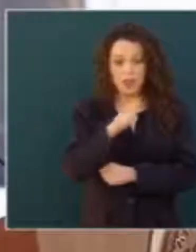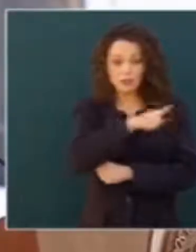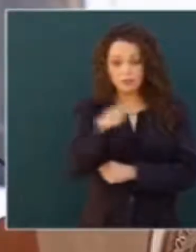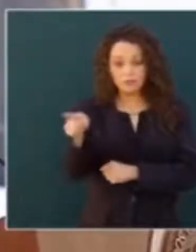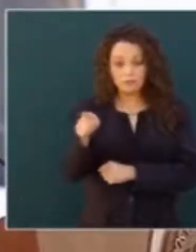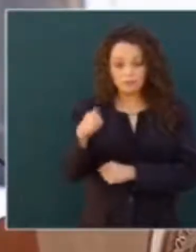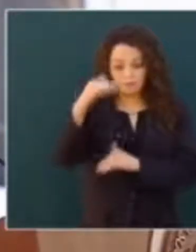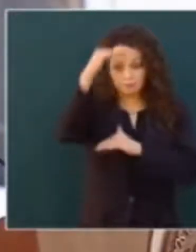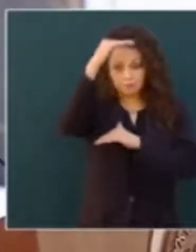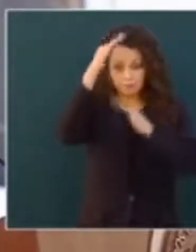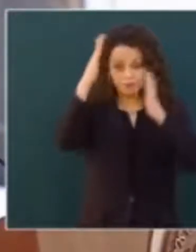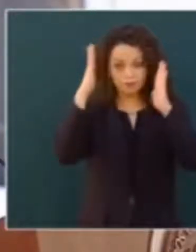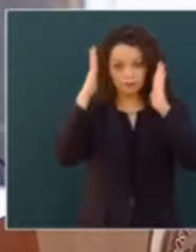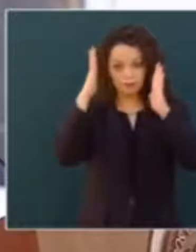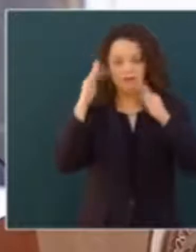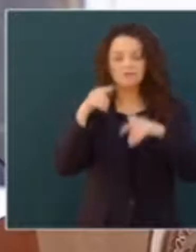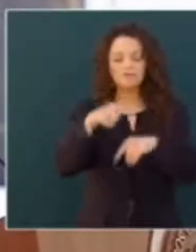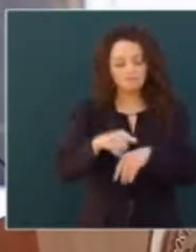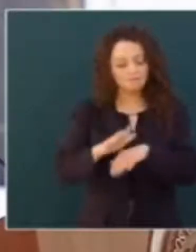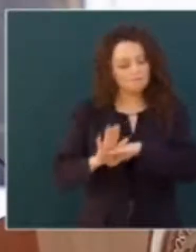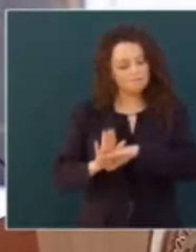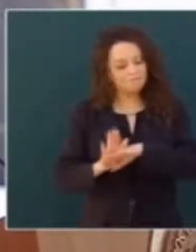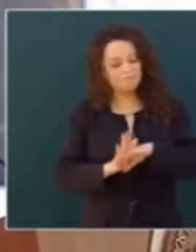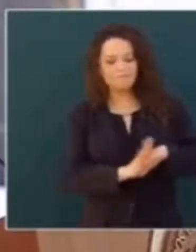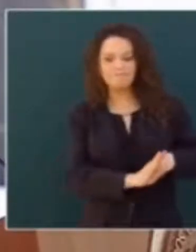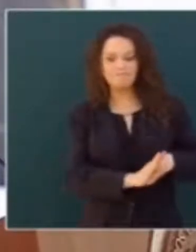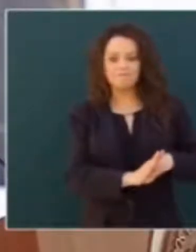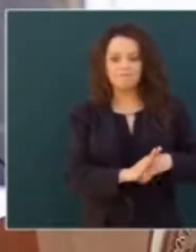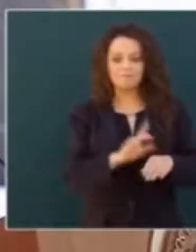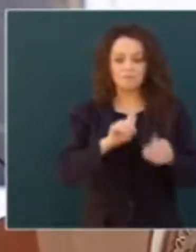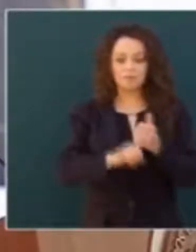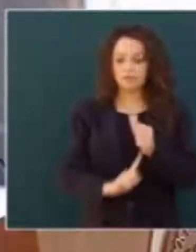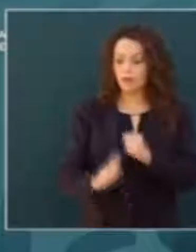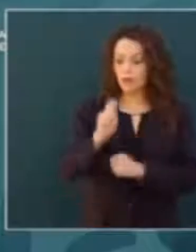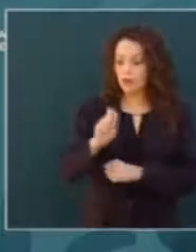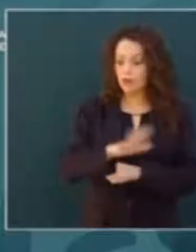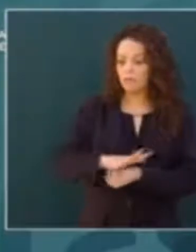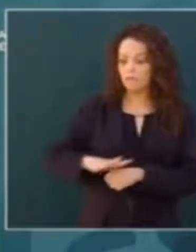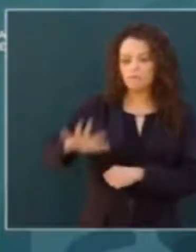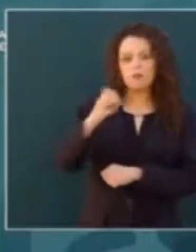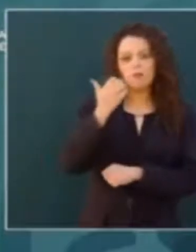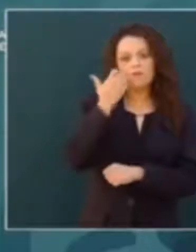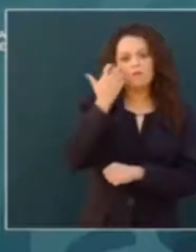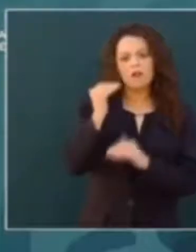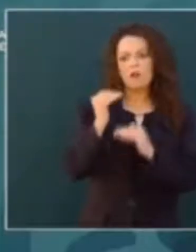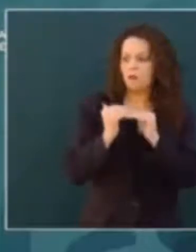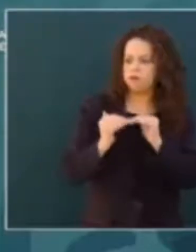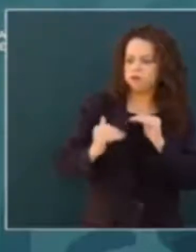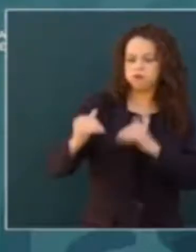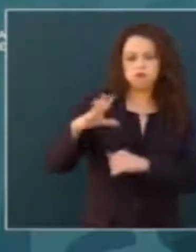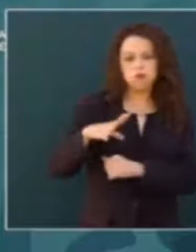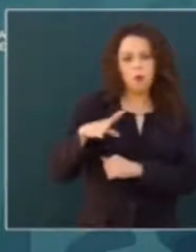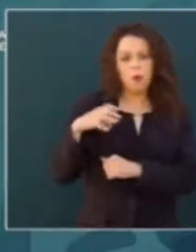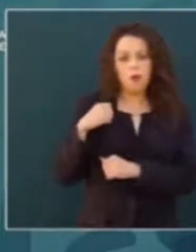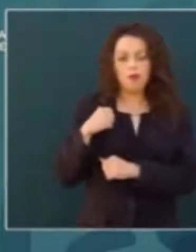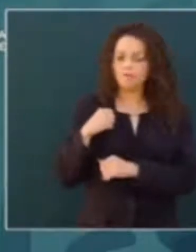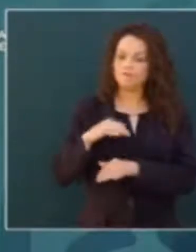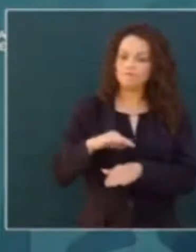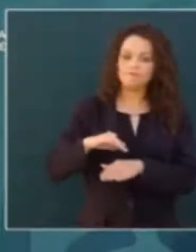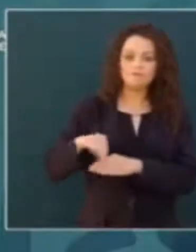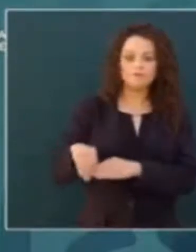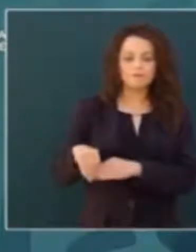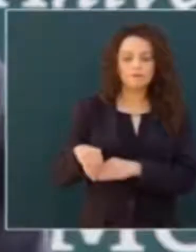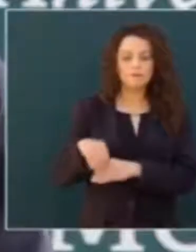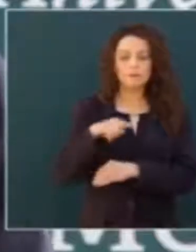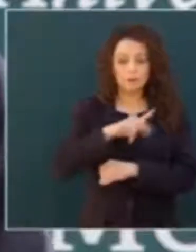emancipó al poder público de la subordinación al clero, condujo al país en el